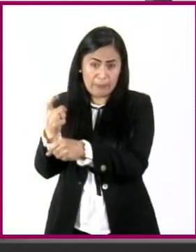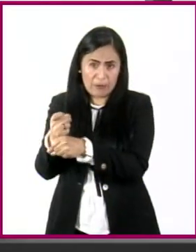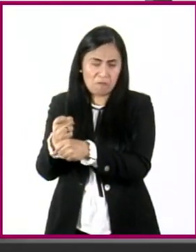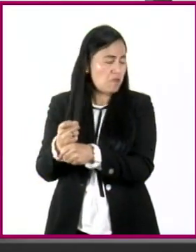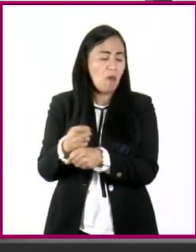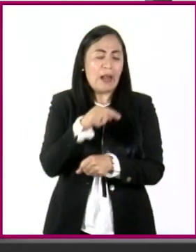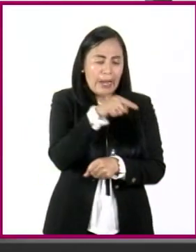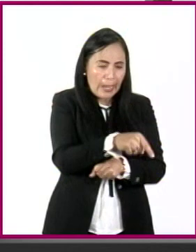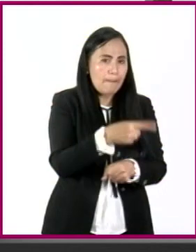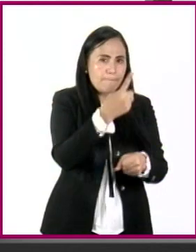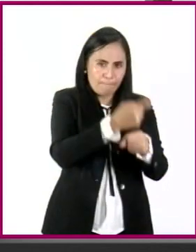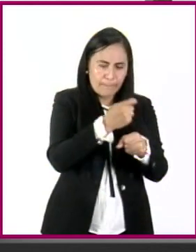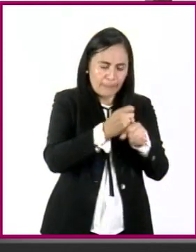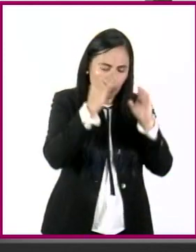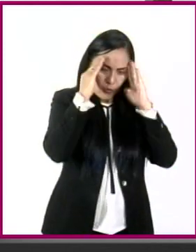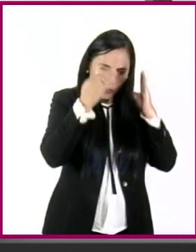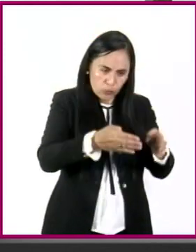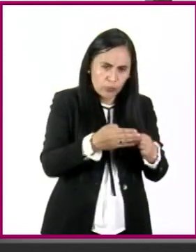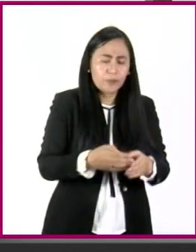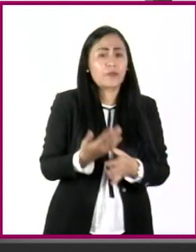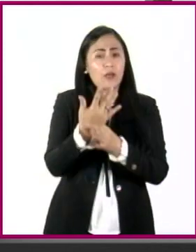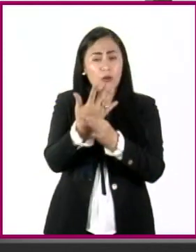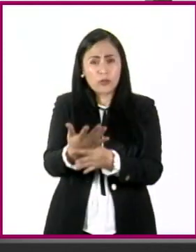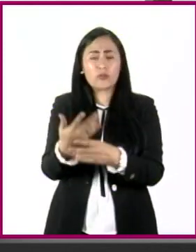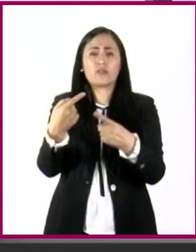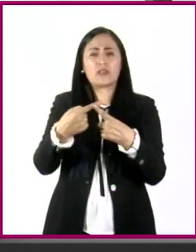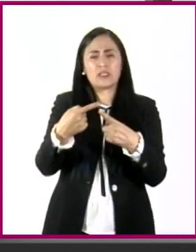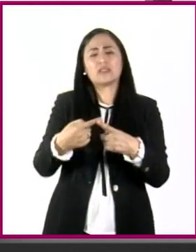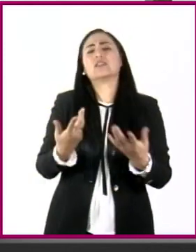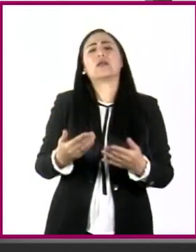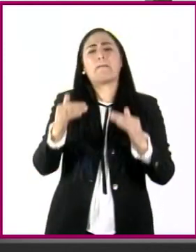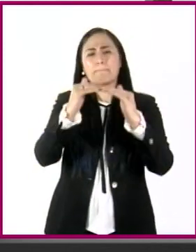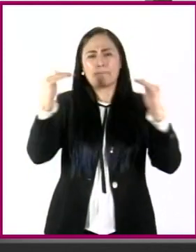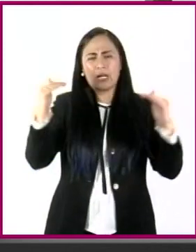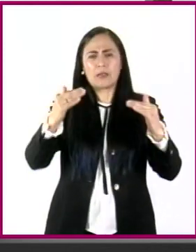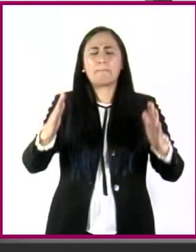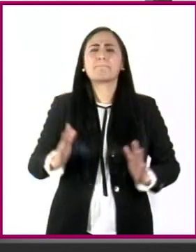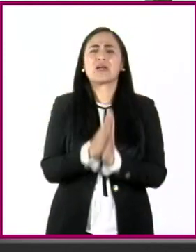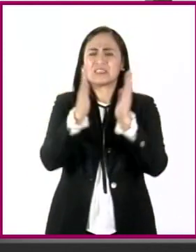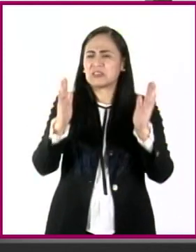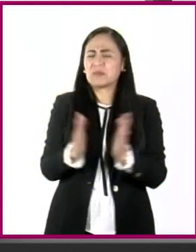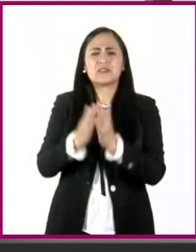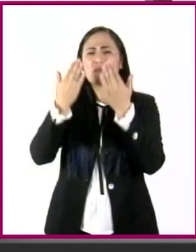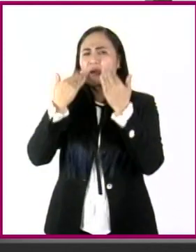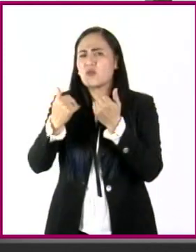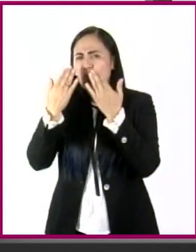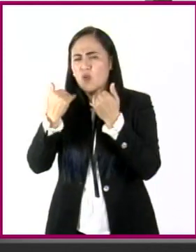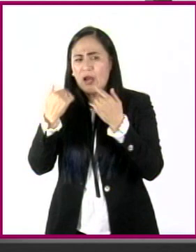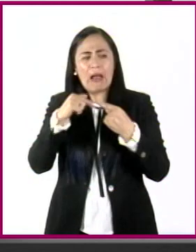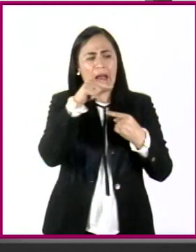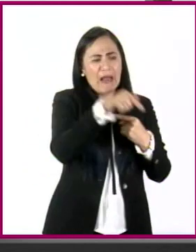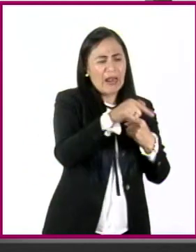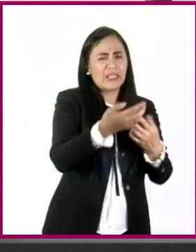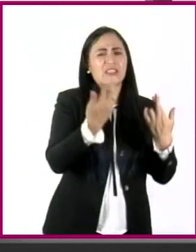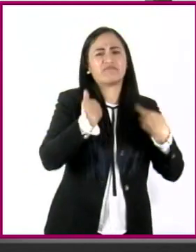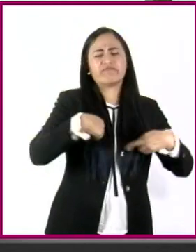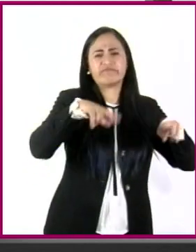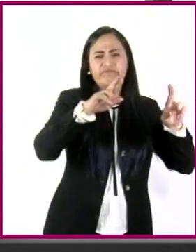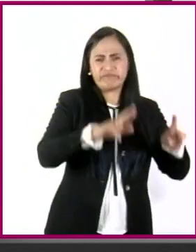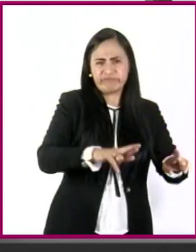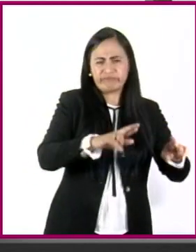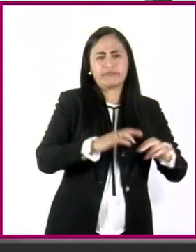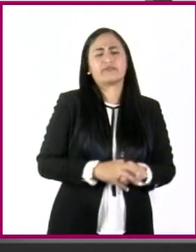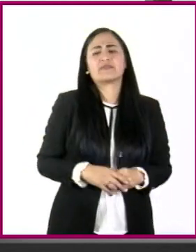El autor hace énfasis en las carencias de la democracia representativa frente a la participativa, y al respecto señala que la elección de